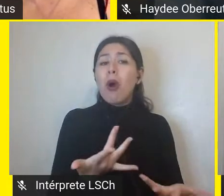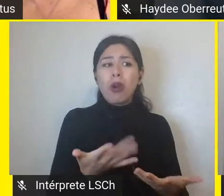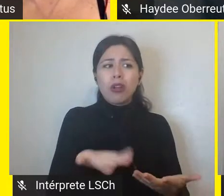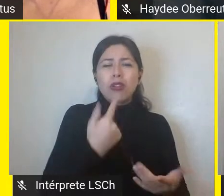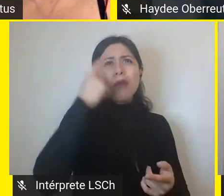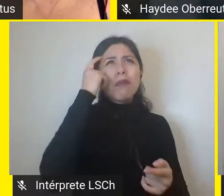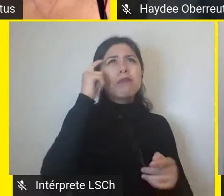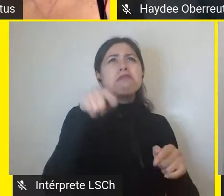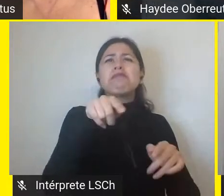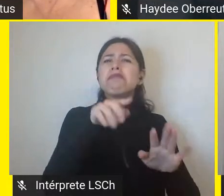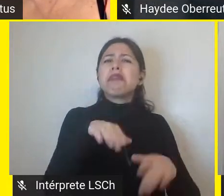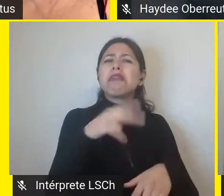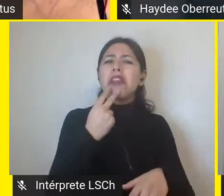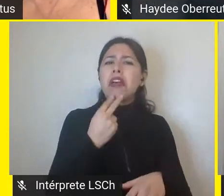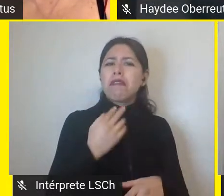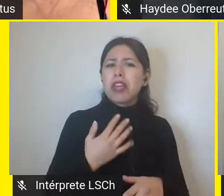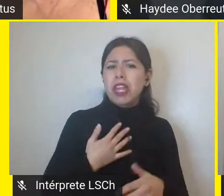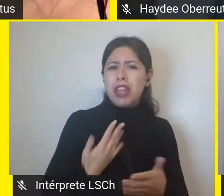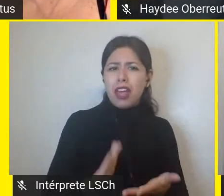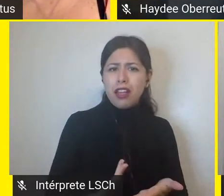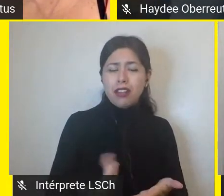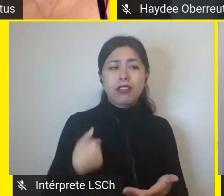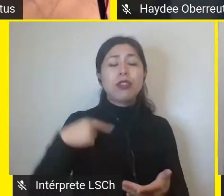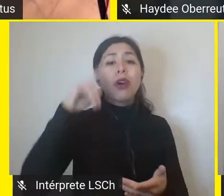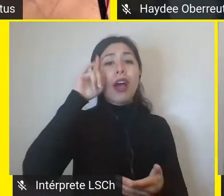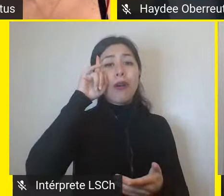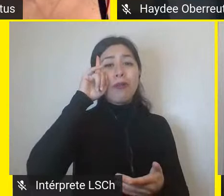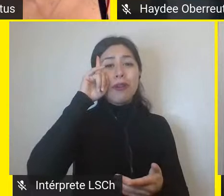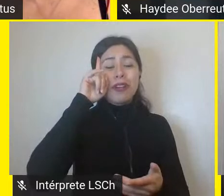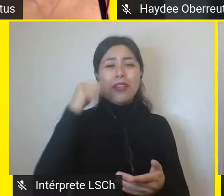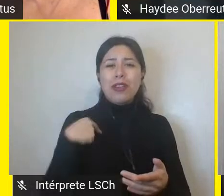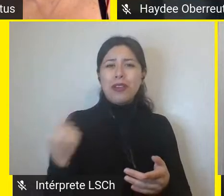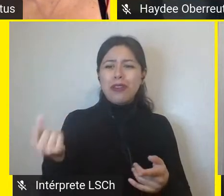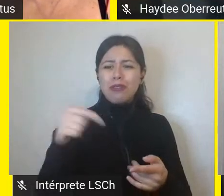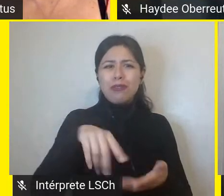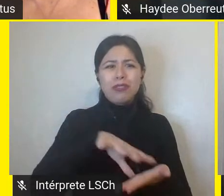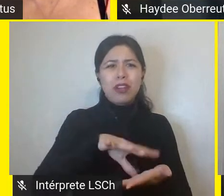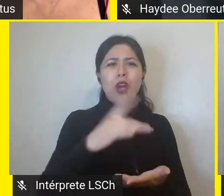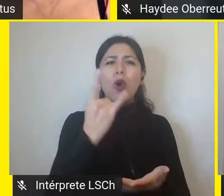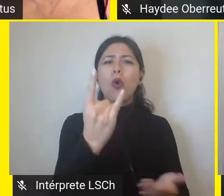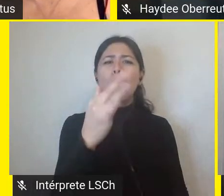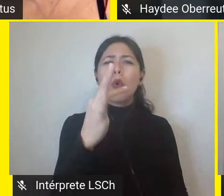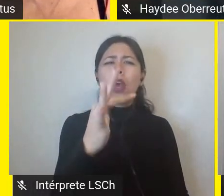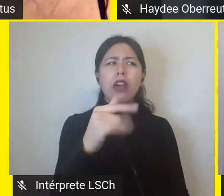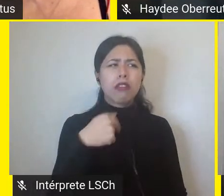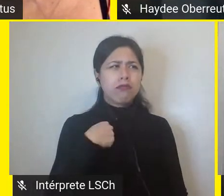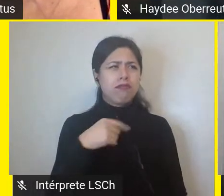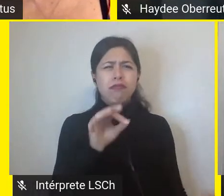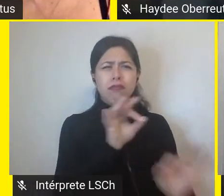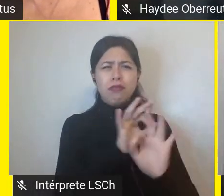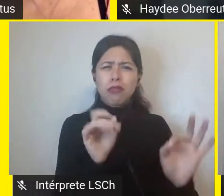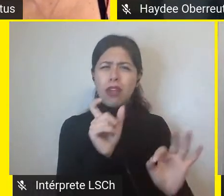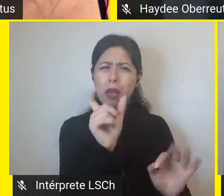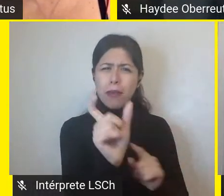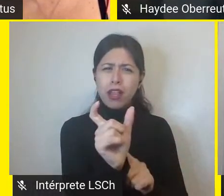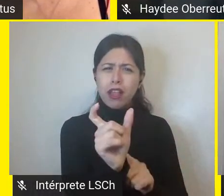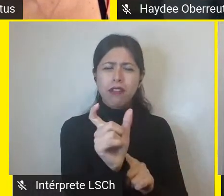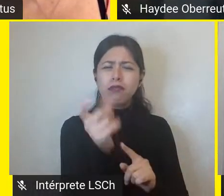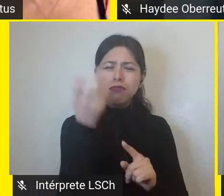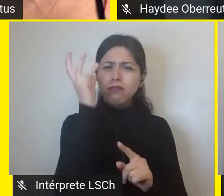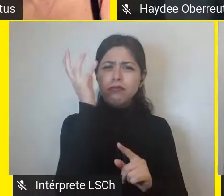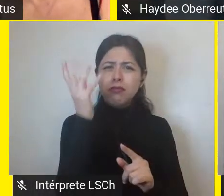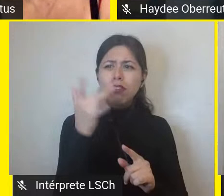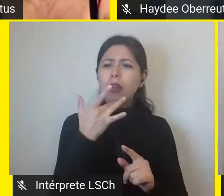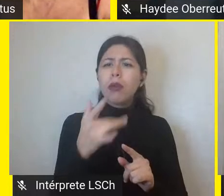vida, ¿no? Que yo me acuerdo cuando regresé no entendía lo que era una UEF, nunca había escuchado eso. No entendí por qué la gente